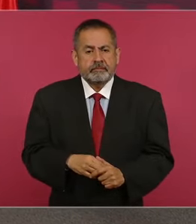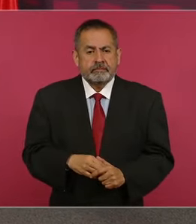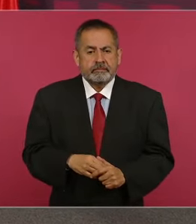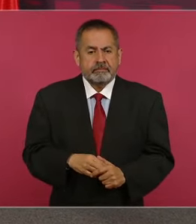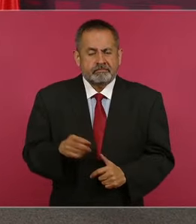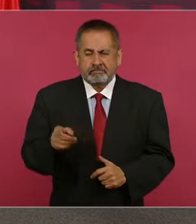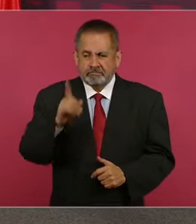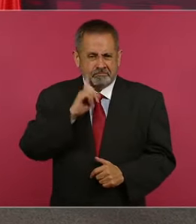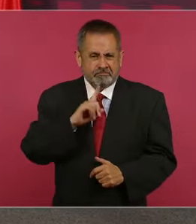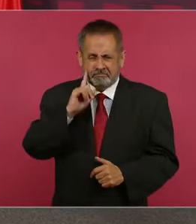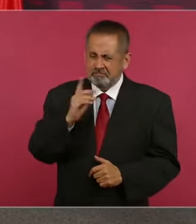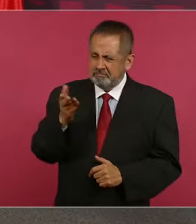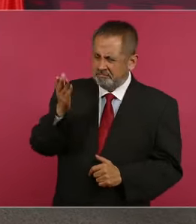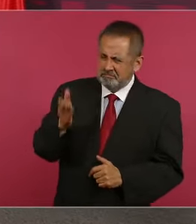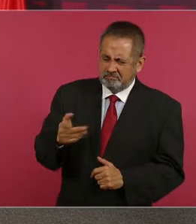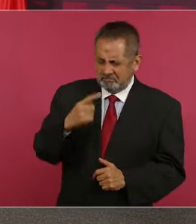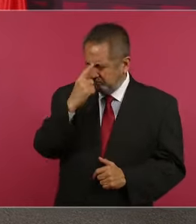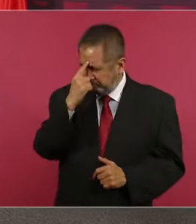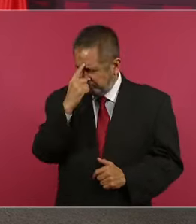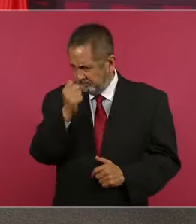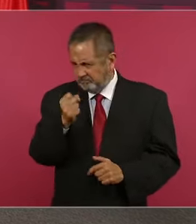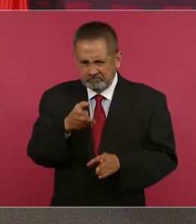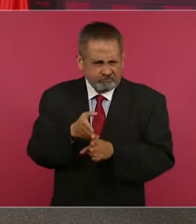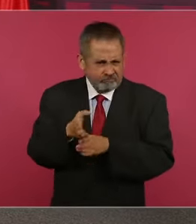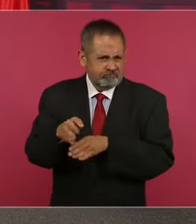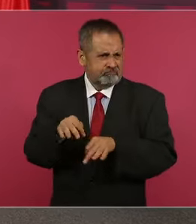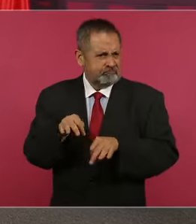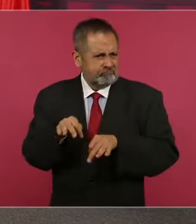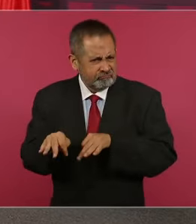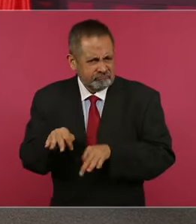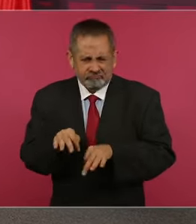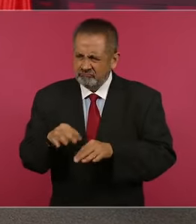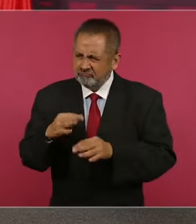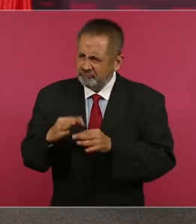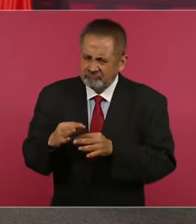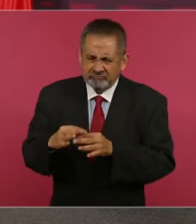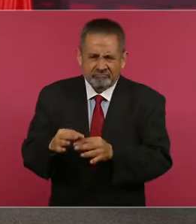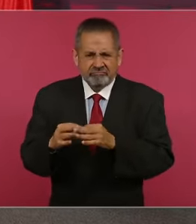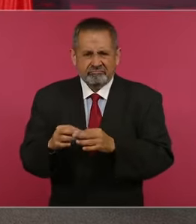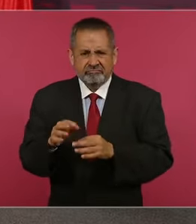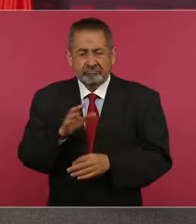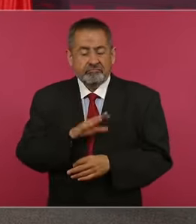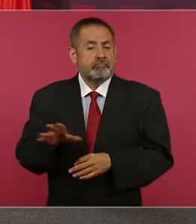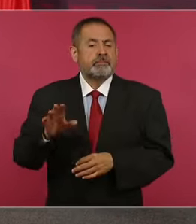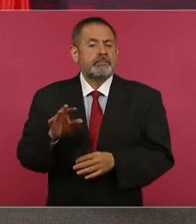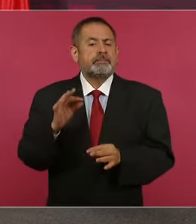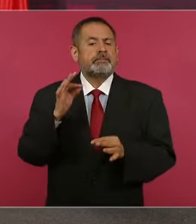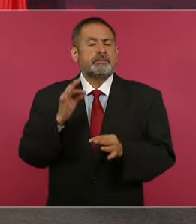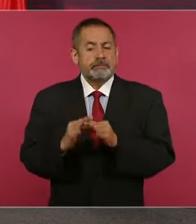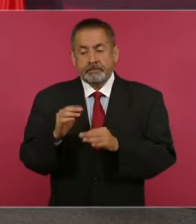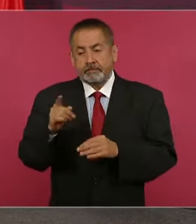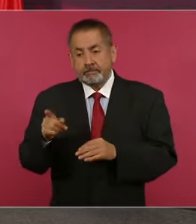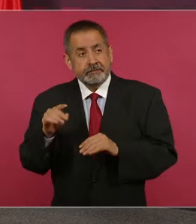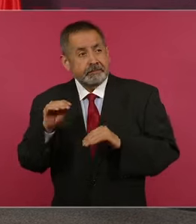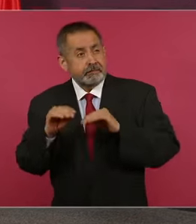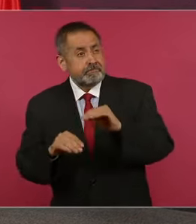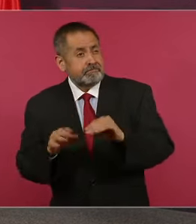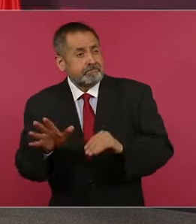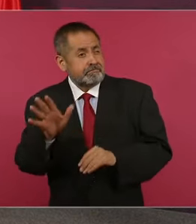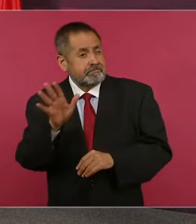Es una mujer con convicciones, trabajadora. Se logró la